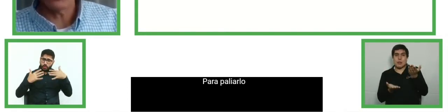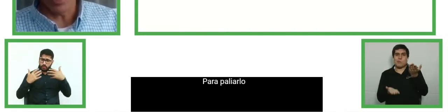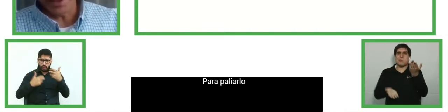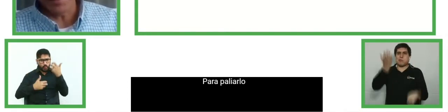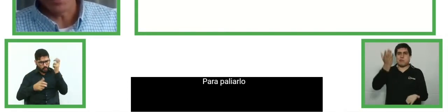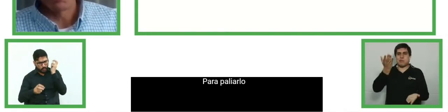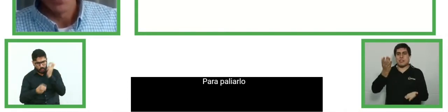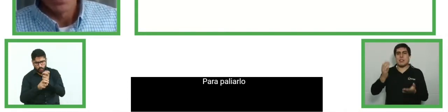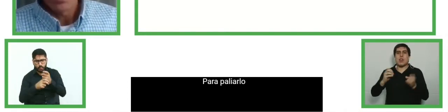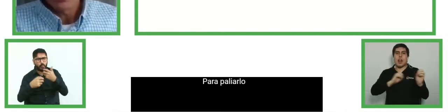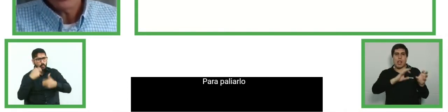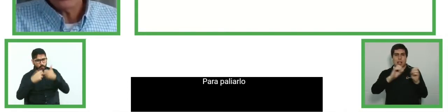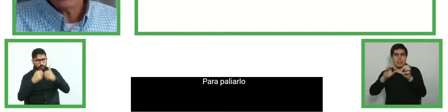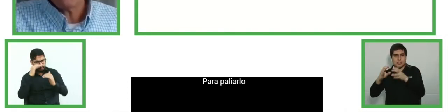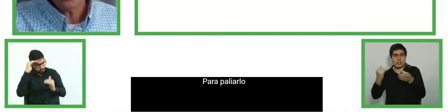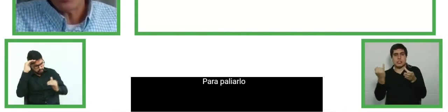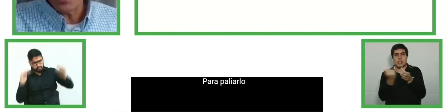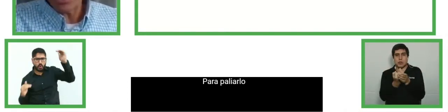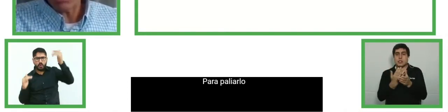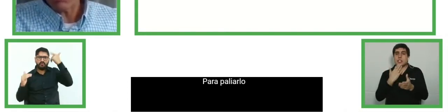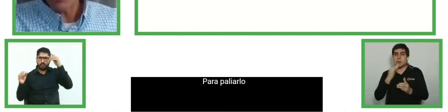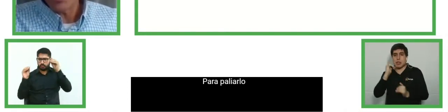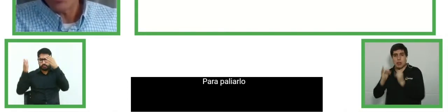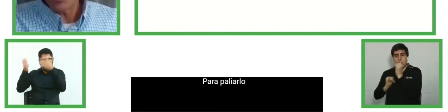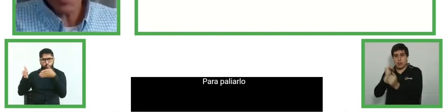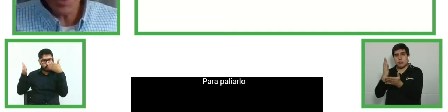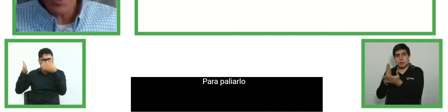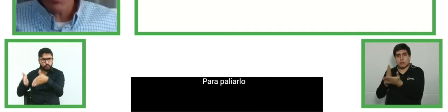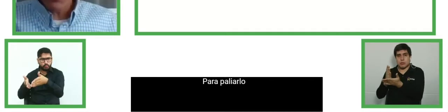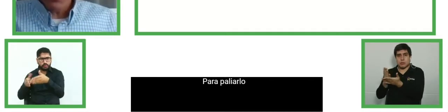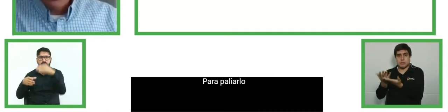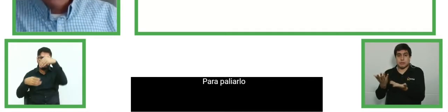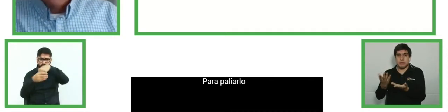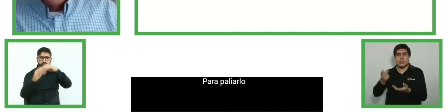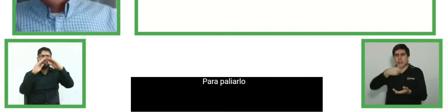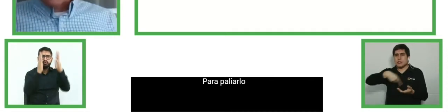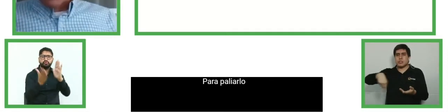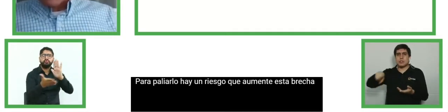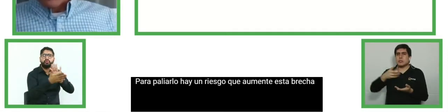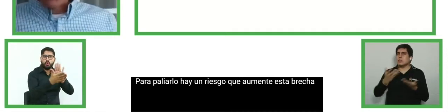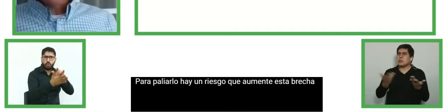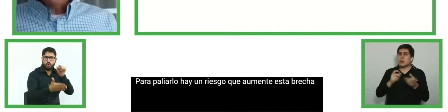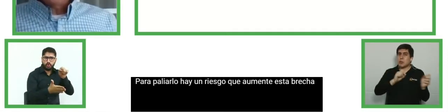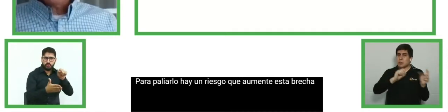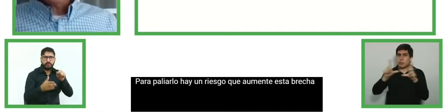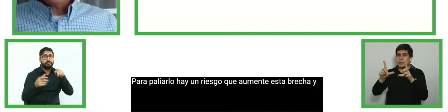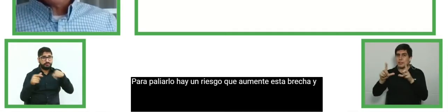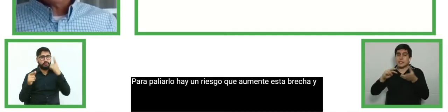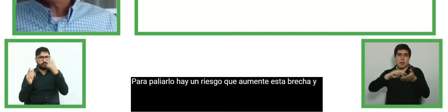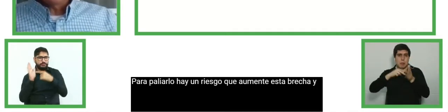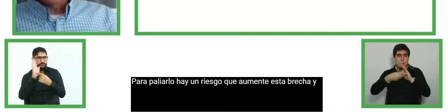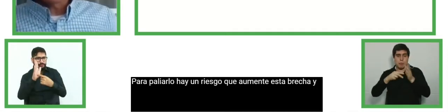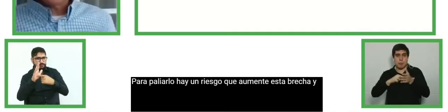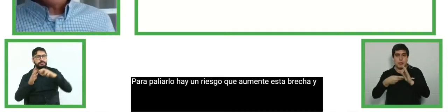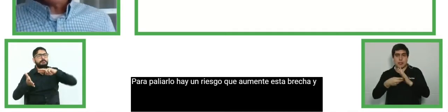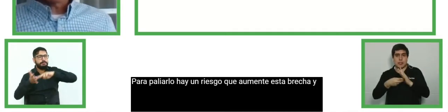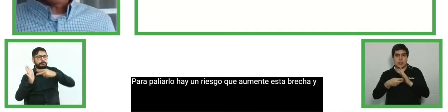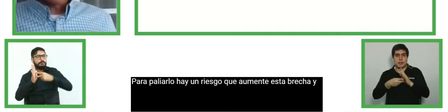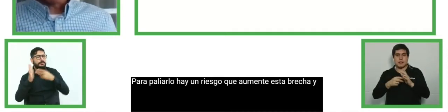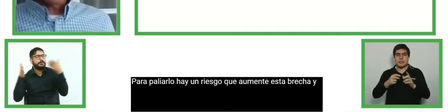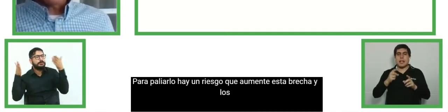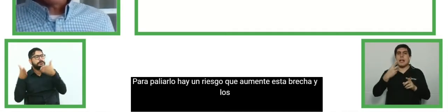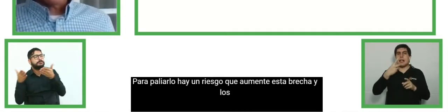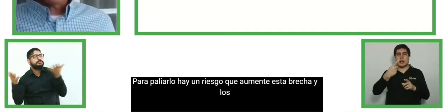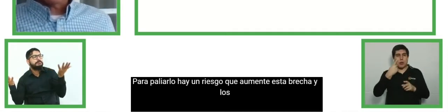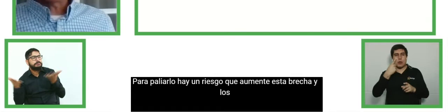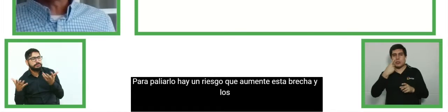brecha educativa. Y, por tanto, siguiente transparencia, por favor, los problemas que se han venido detectando ya